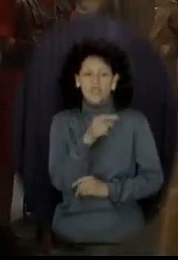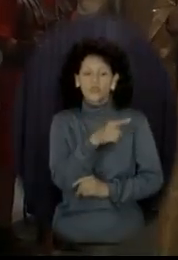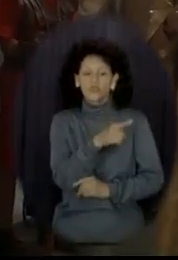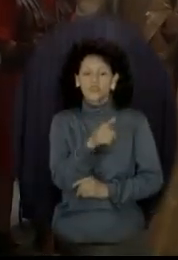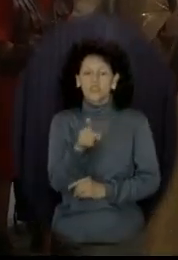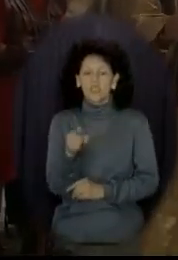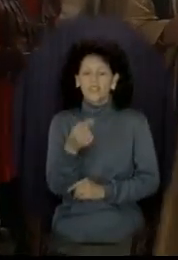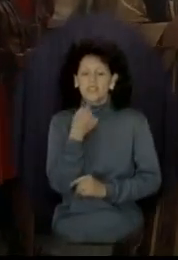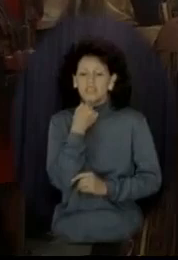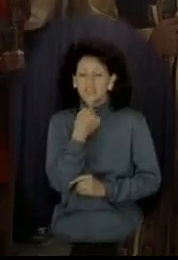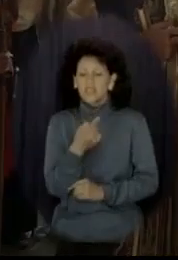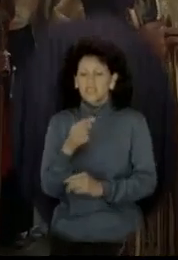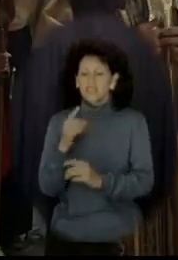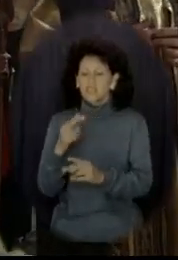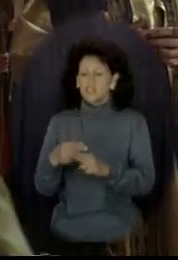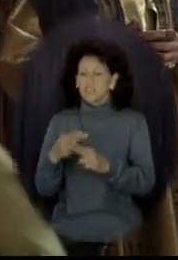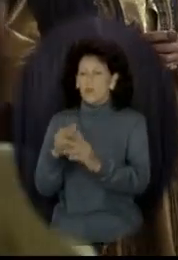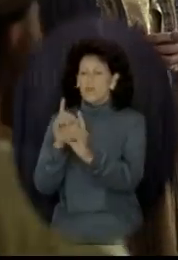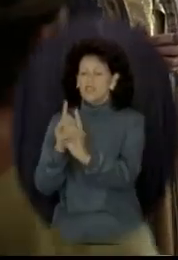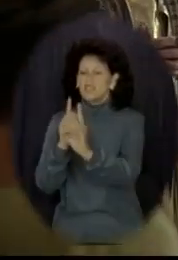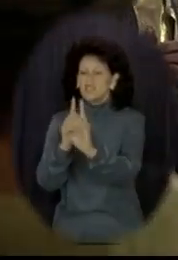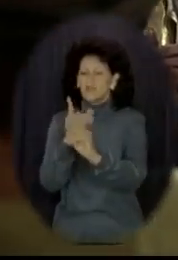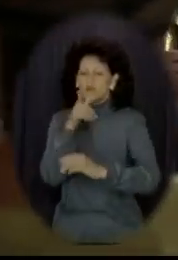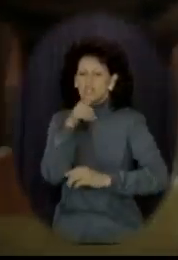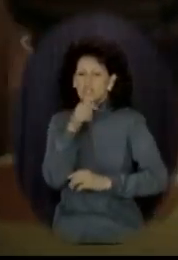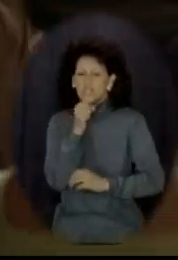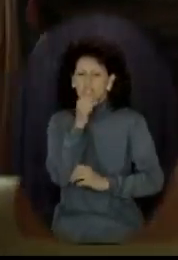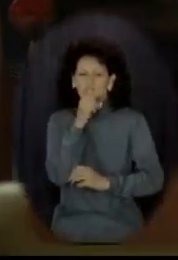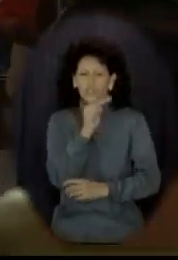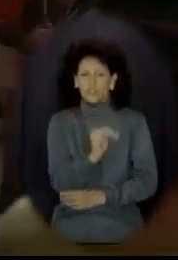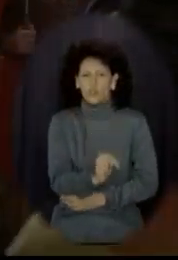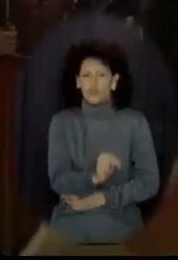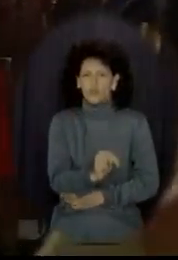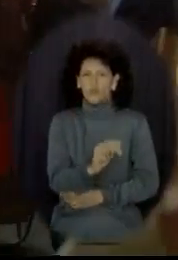¿Quiénes son a los que llamas discípulos?